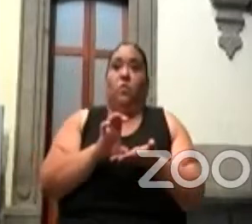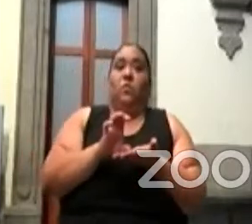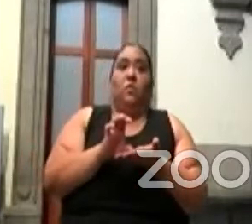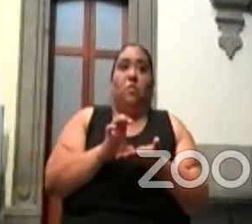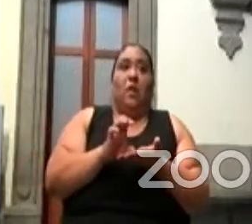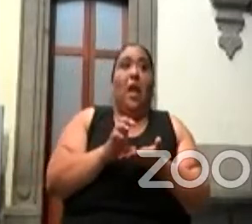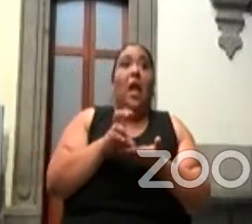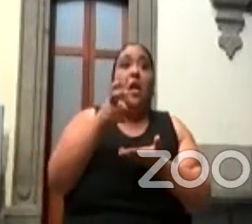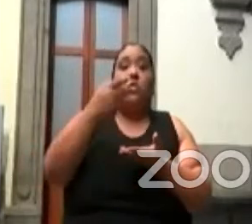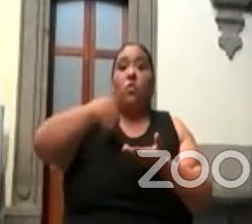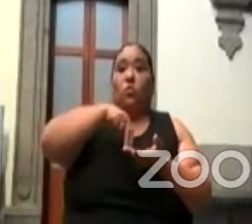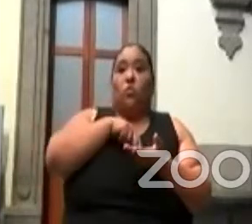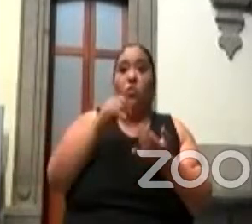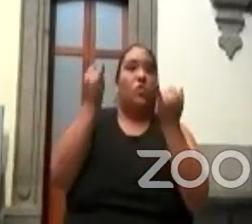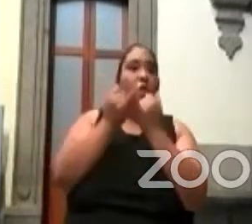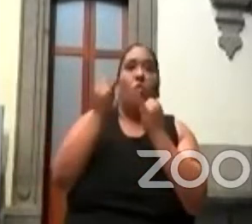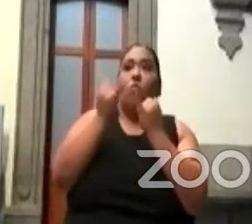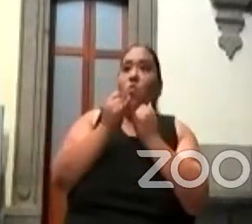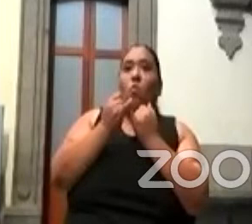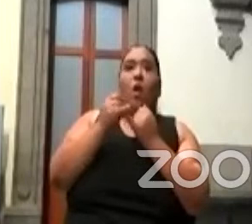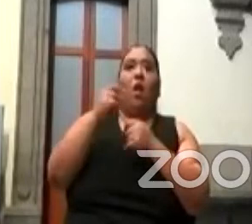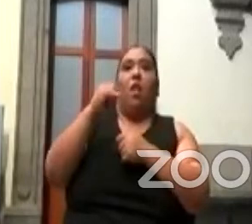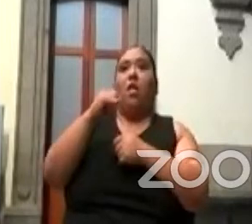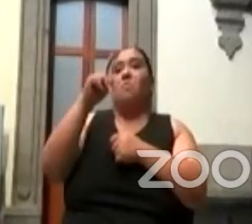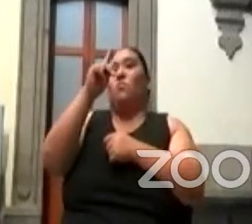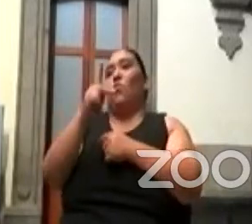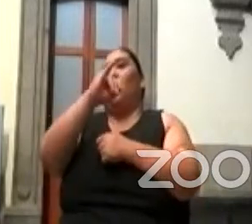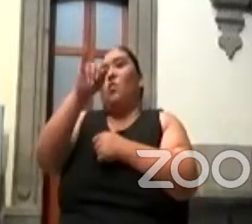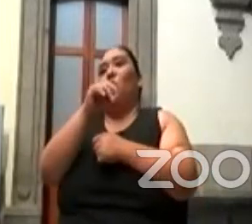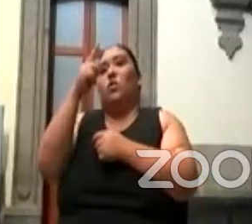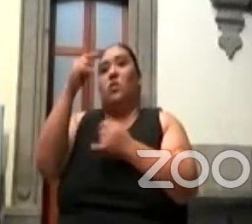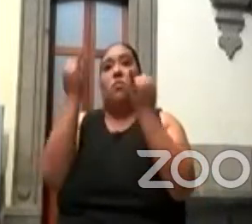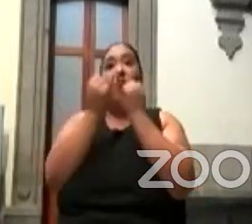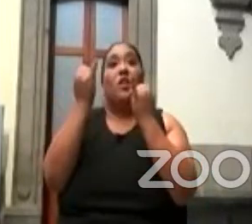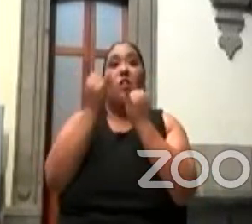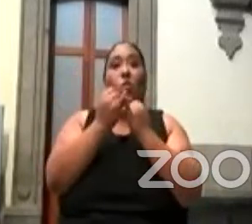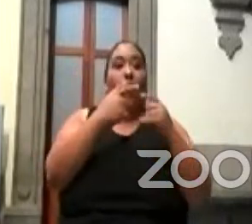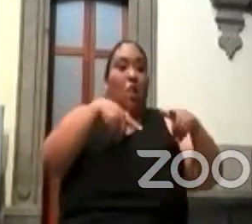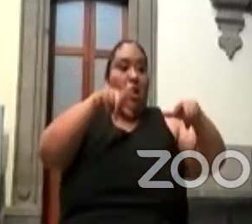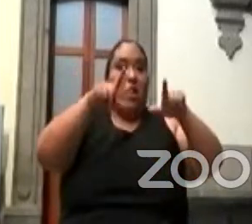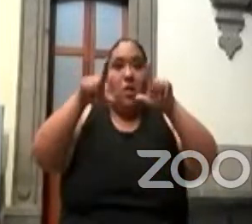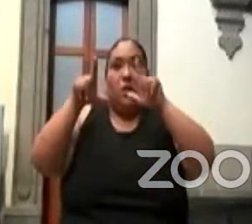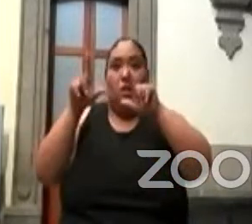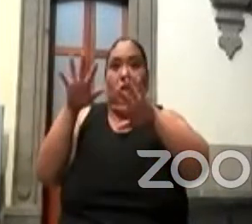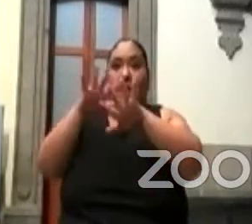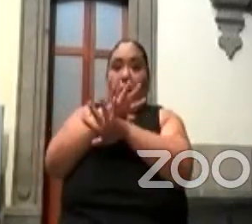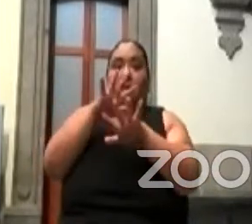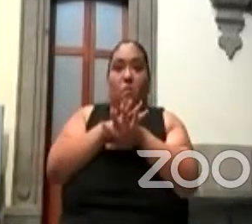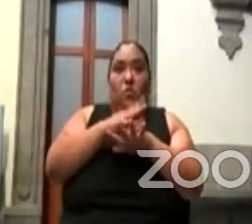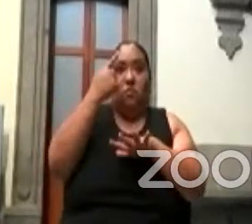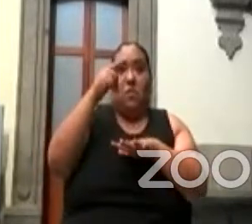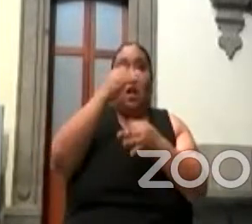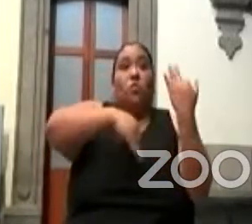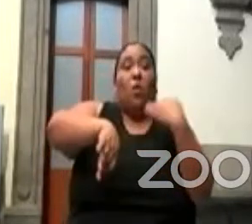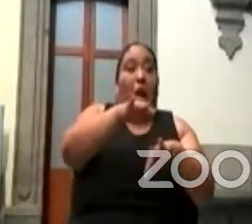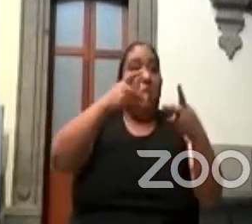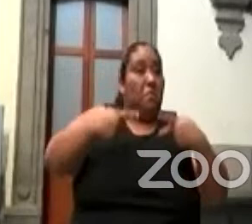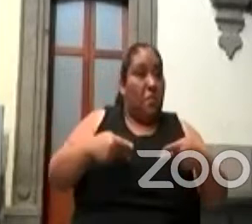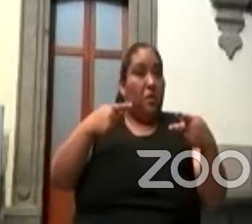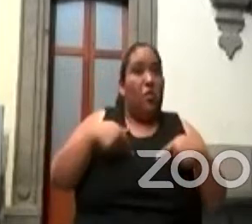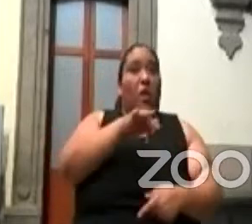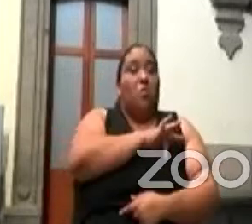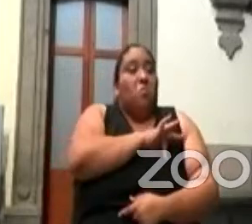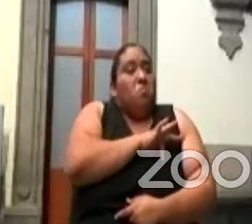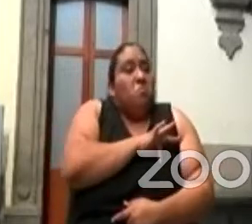Poder Judicial, porque también hacemos los cambios en las páginas web para que cualquier persona pueda saber cuáles son